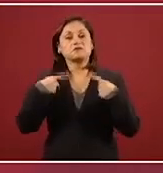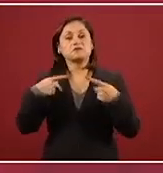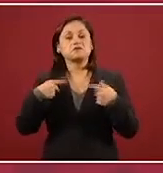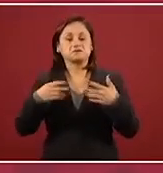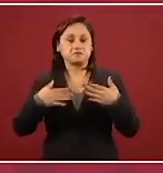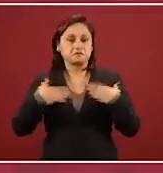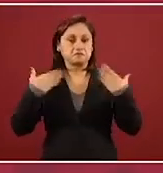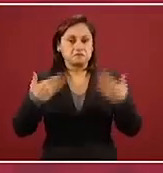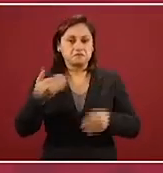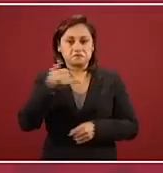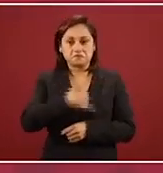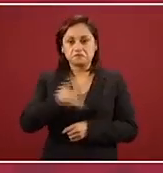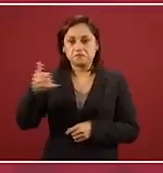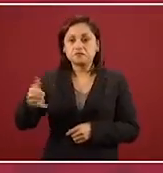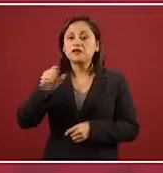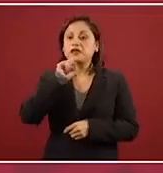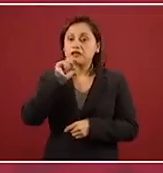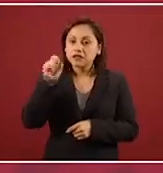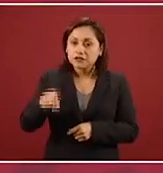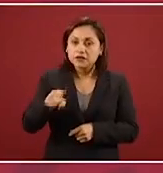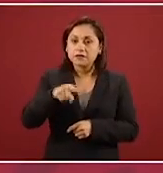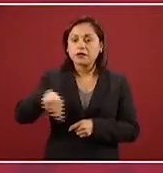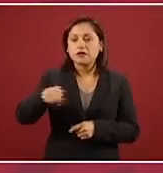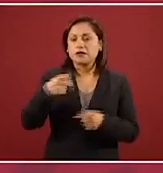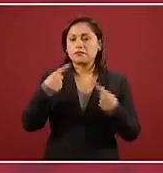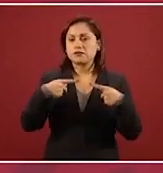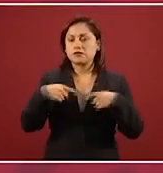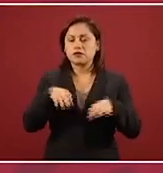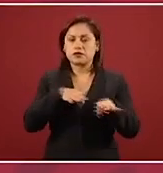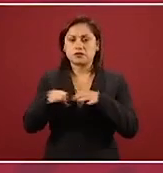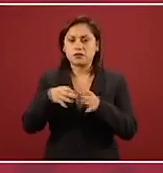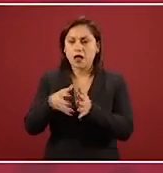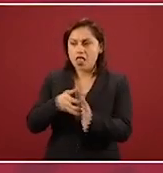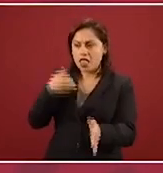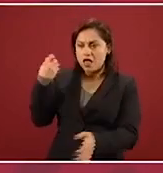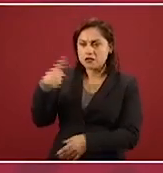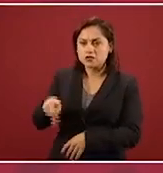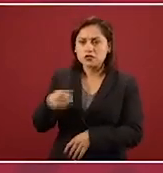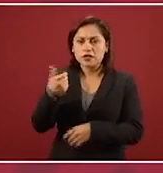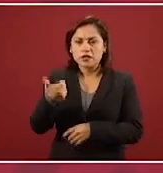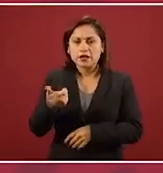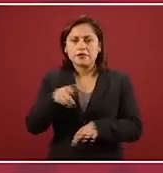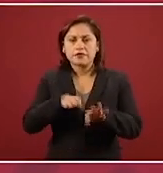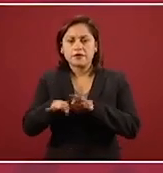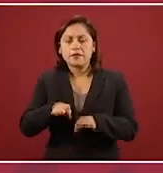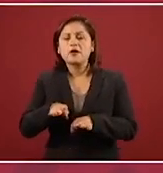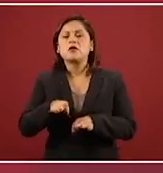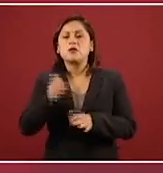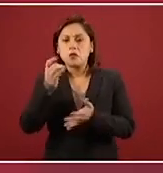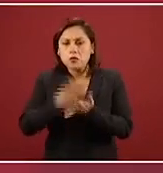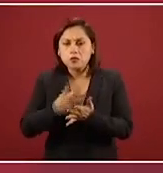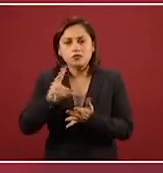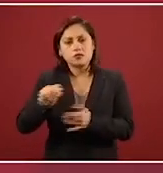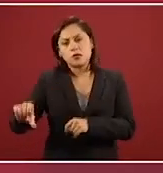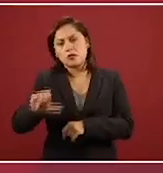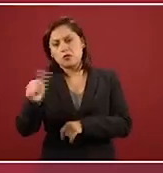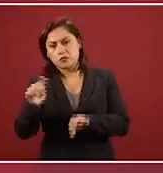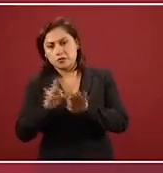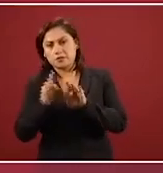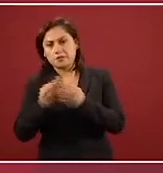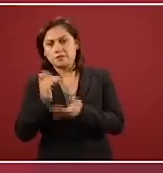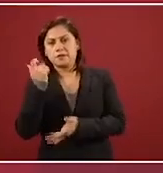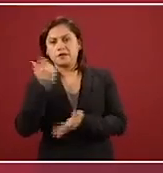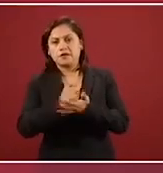además estamos dando más opciones de pago a los trabajadores. Sobre las metas de crédito, decirles que al 30 de noviembre se habían